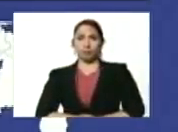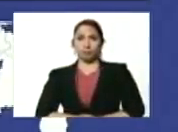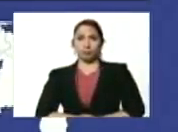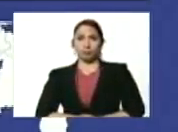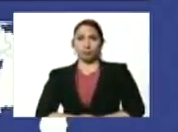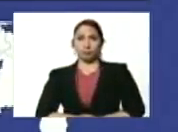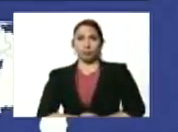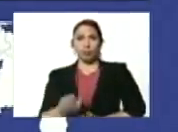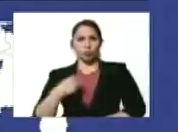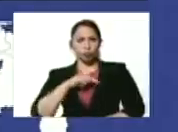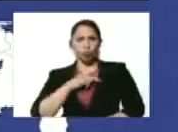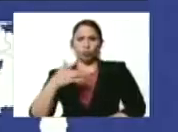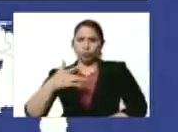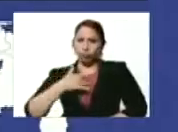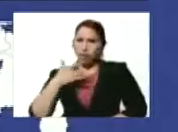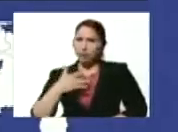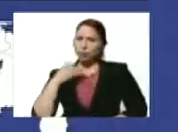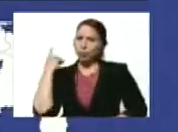debemos sentirnos